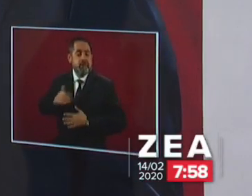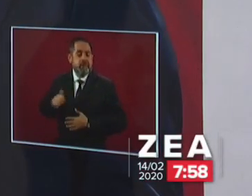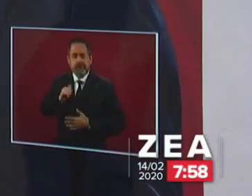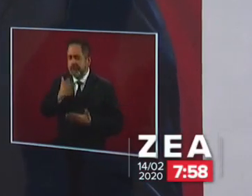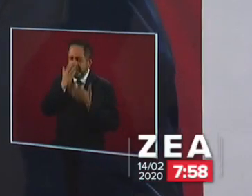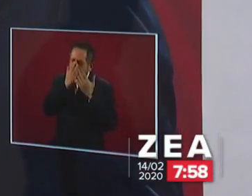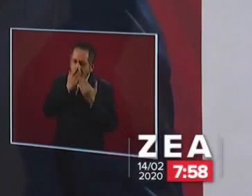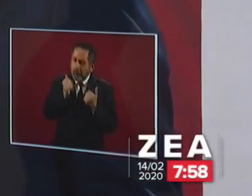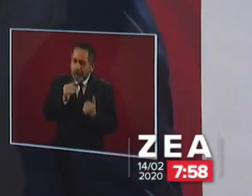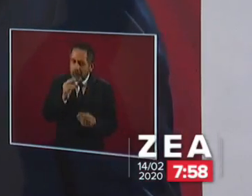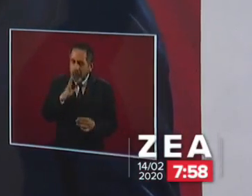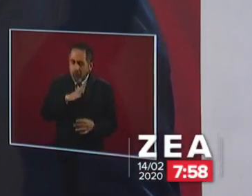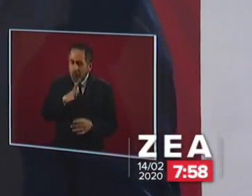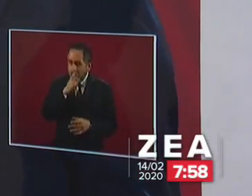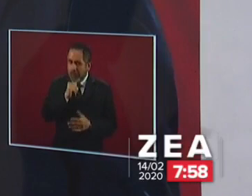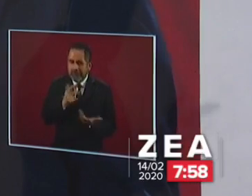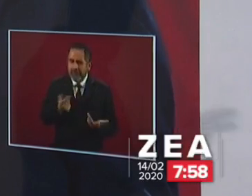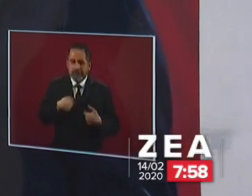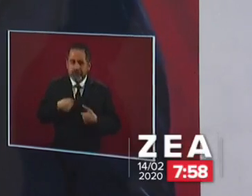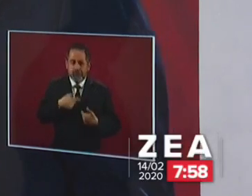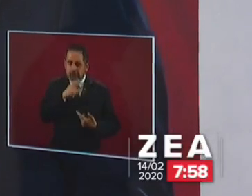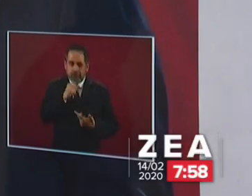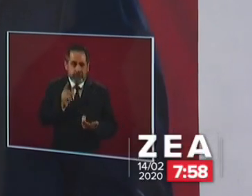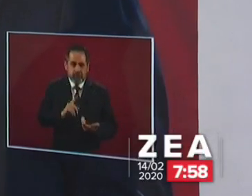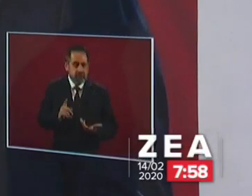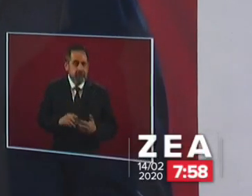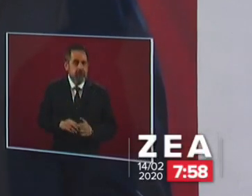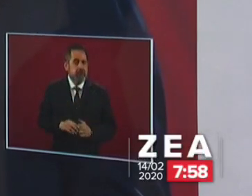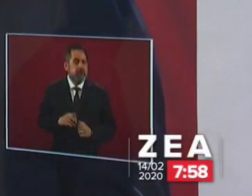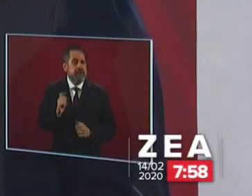va a inaugurar nuevas instalaciones en Michoacán, Jalisco y Guanajuato.